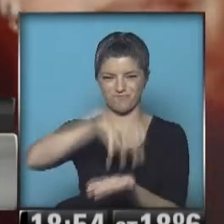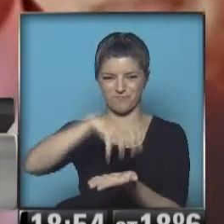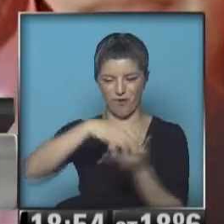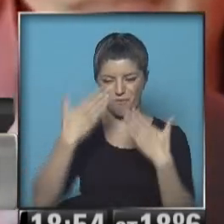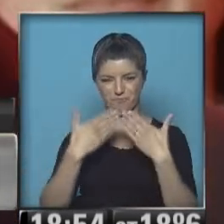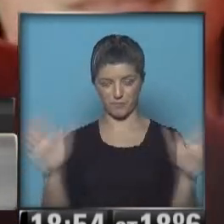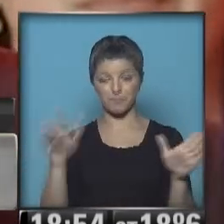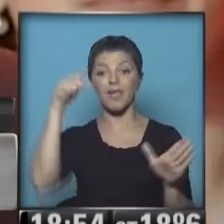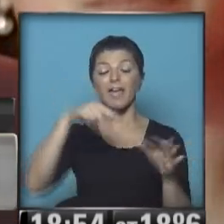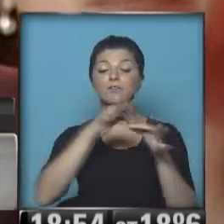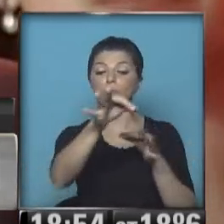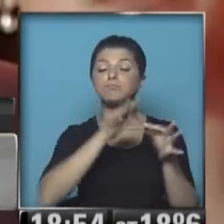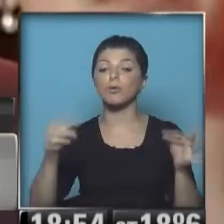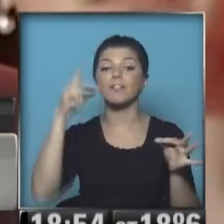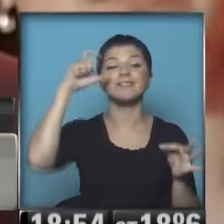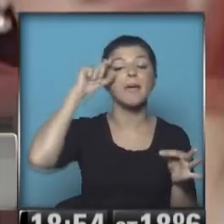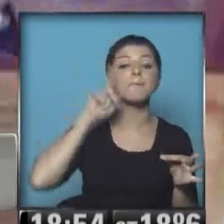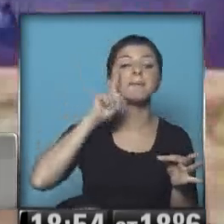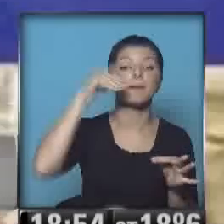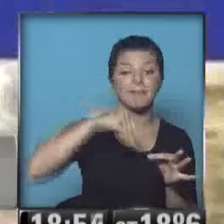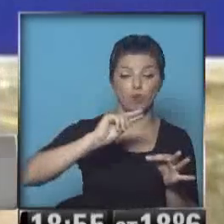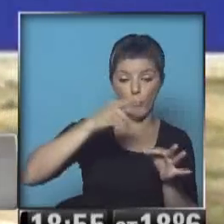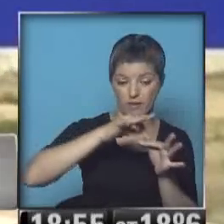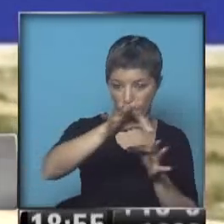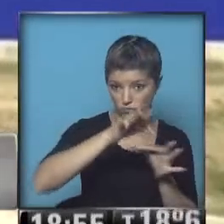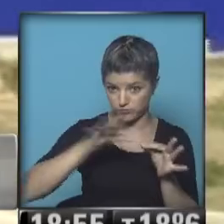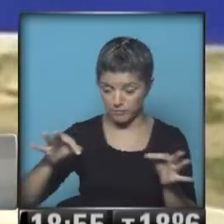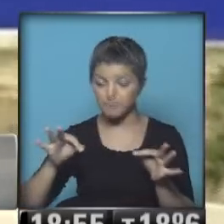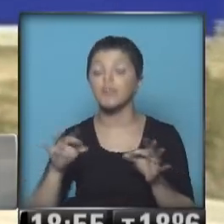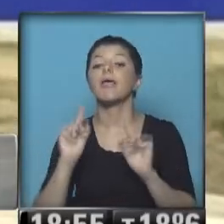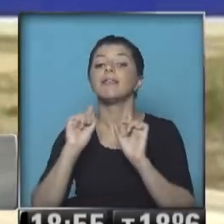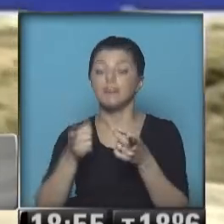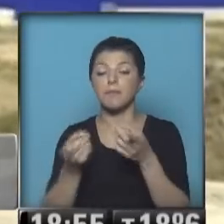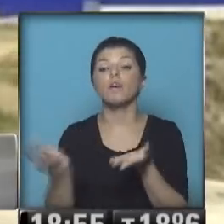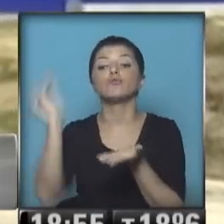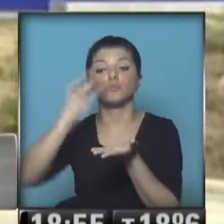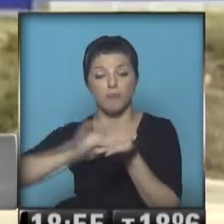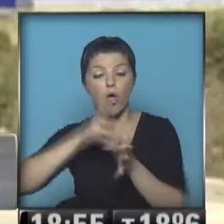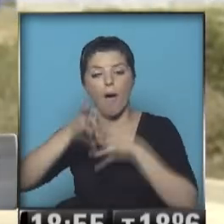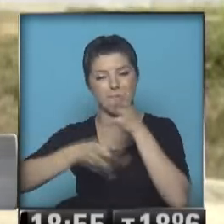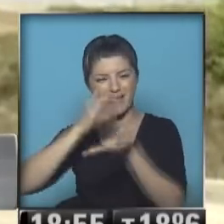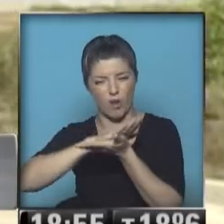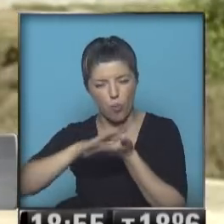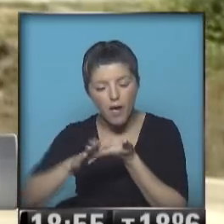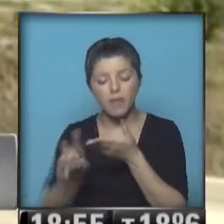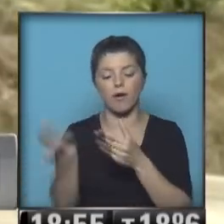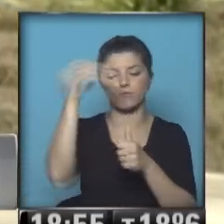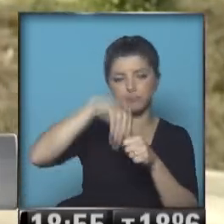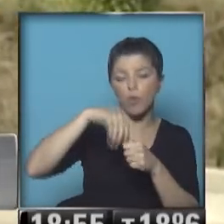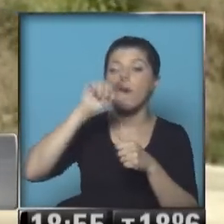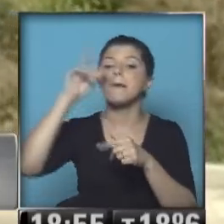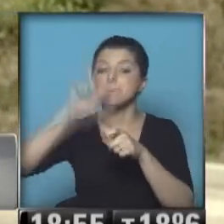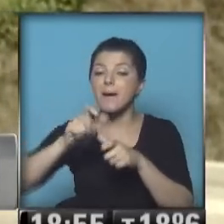Tiene 10.000 metros cuadrados. Junto a la incorporación de equipamiento, nuevas máquinas, más